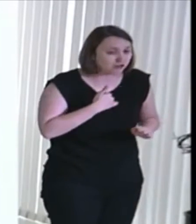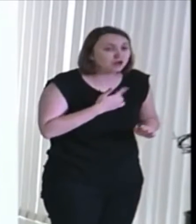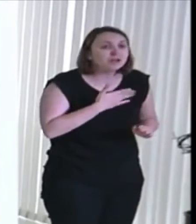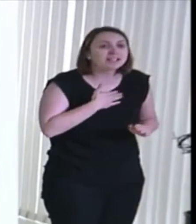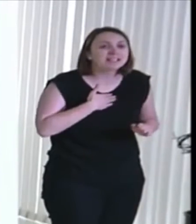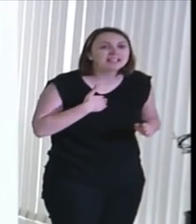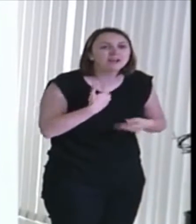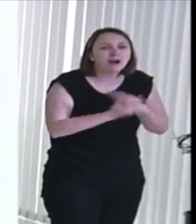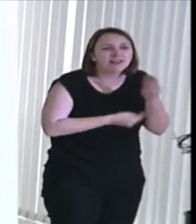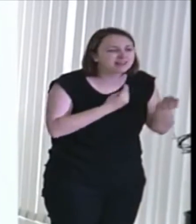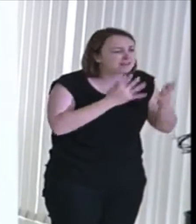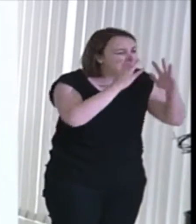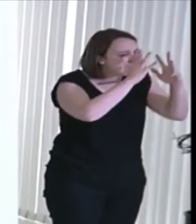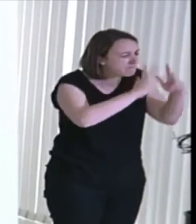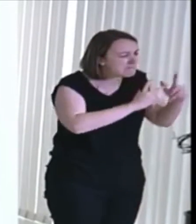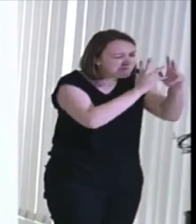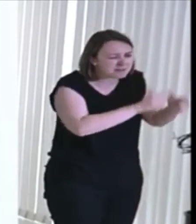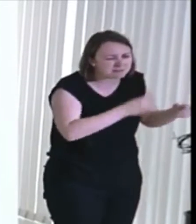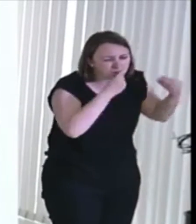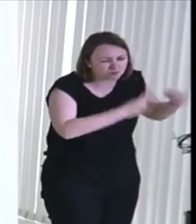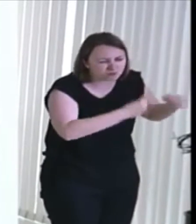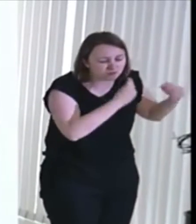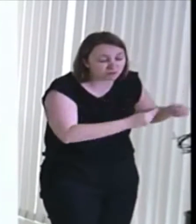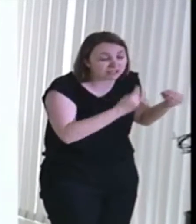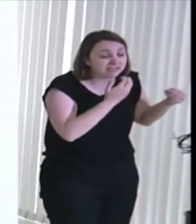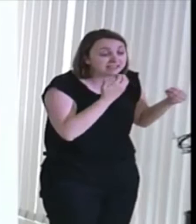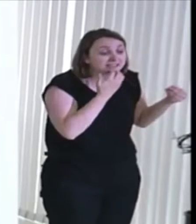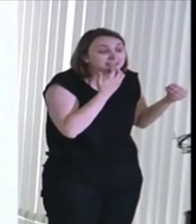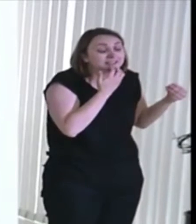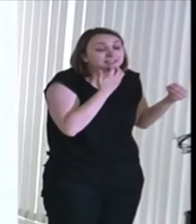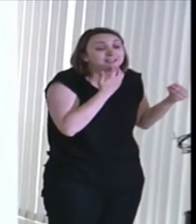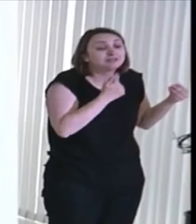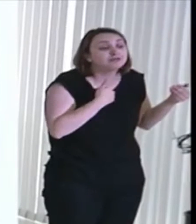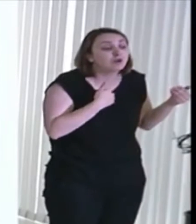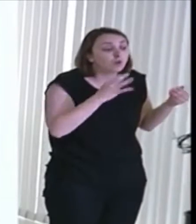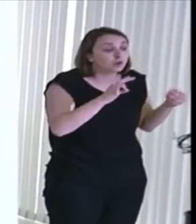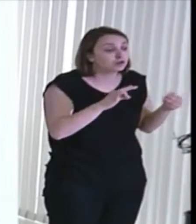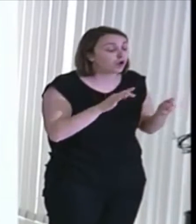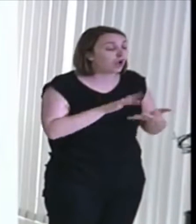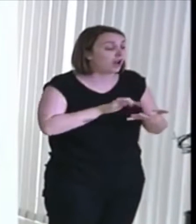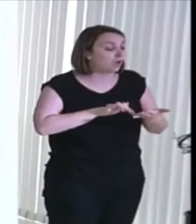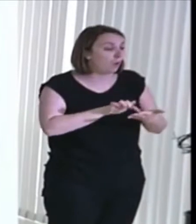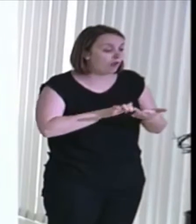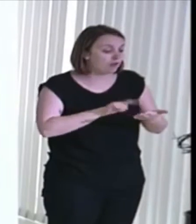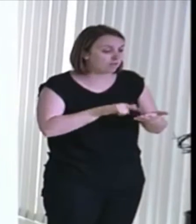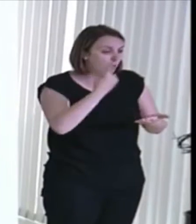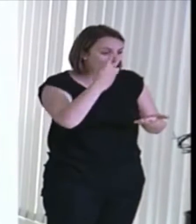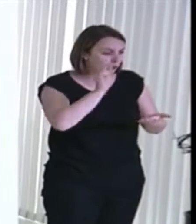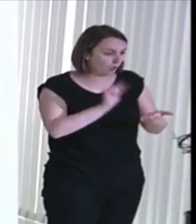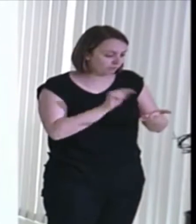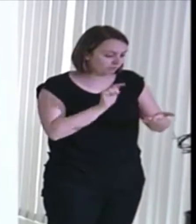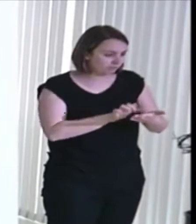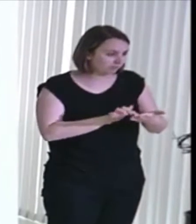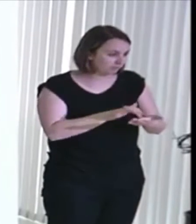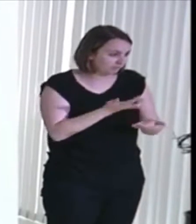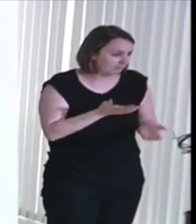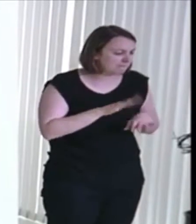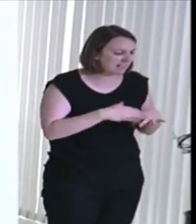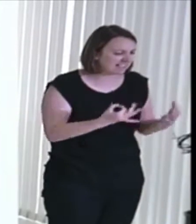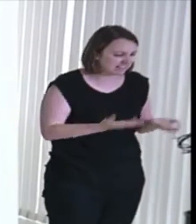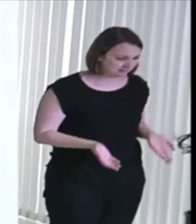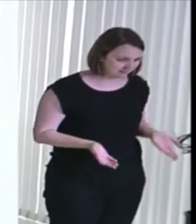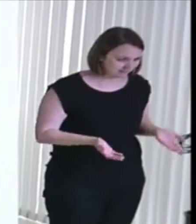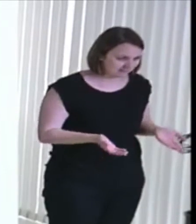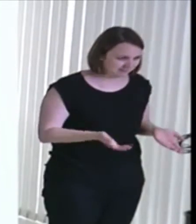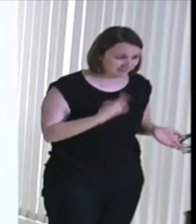yo hacer 1000 raíces cuadradas, como dices tú, si a lo mejor tengo una calculadora que me lo hace en un segundo, ¿no? Son modelos caducos,